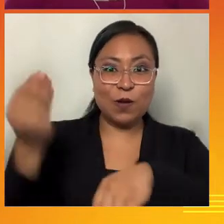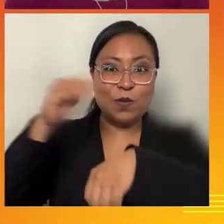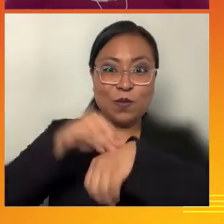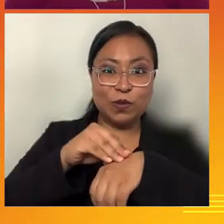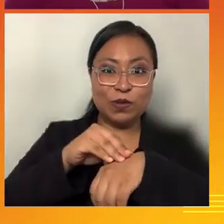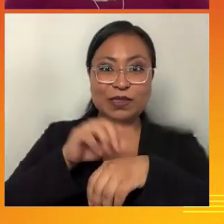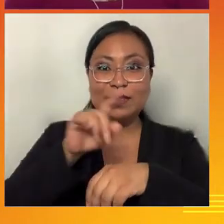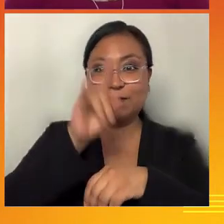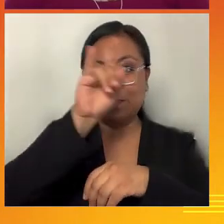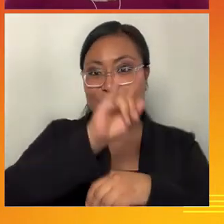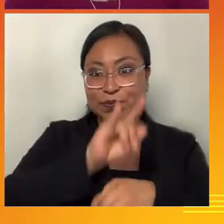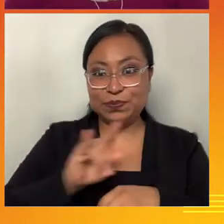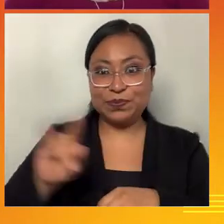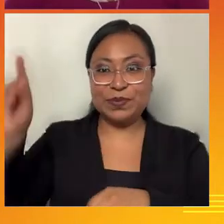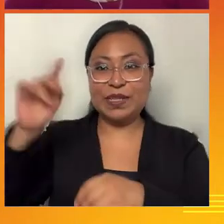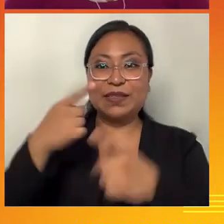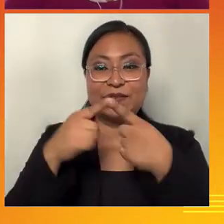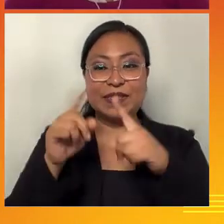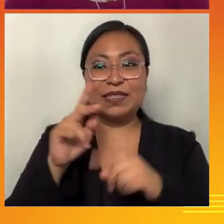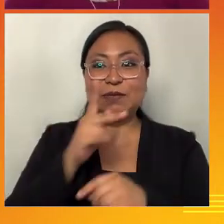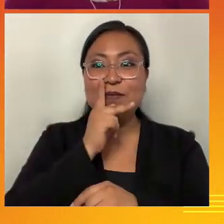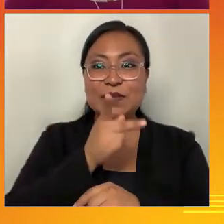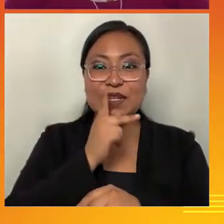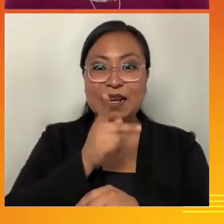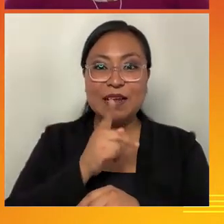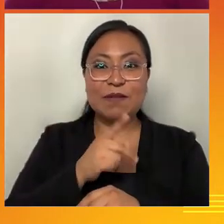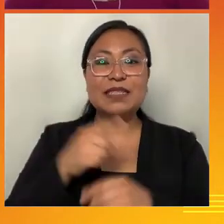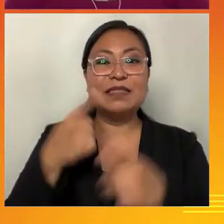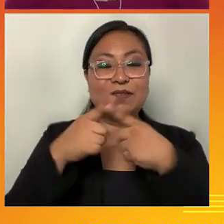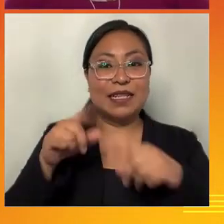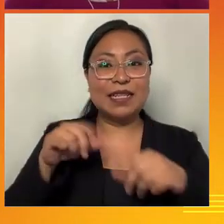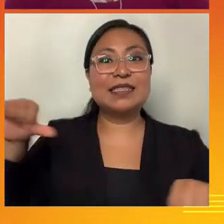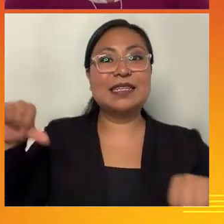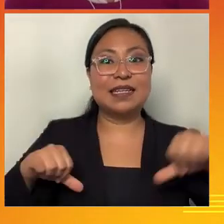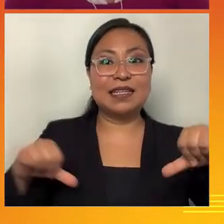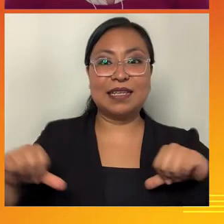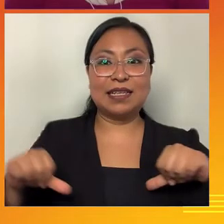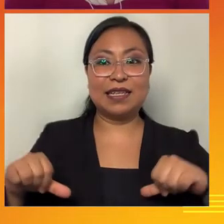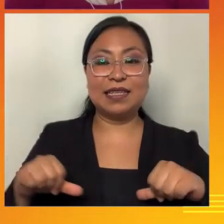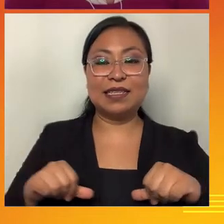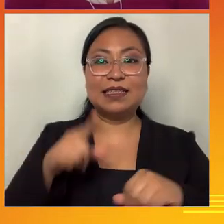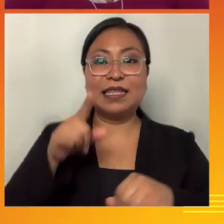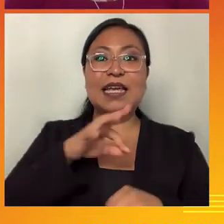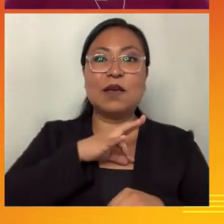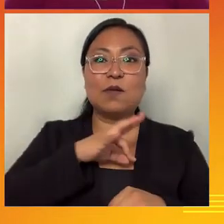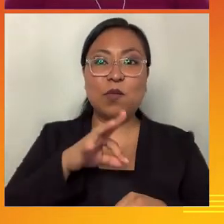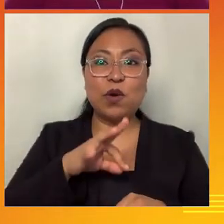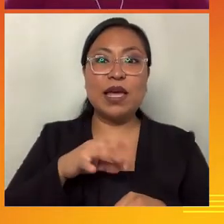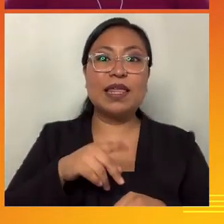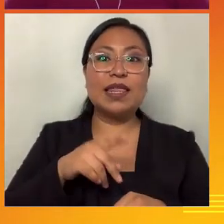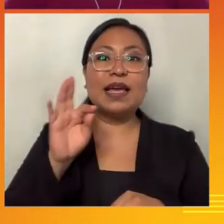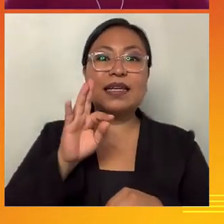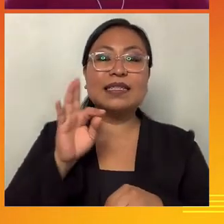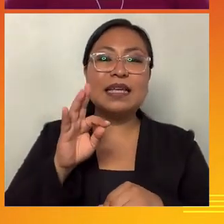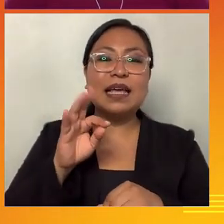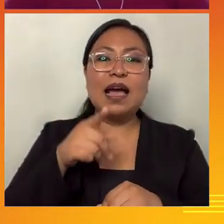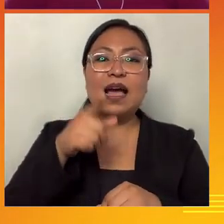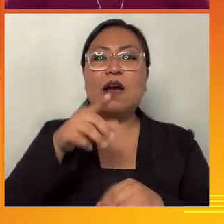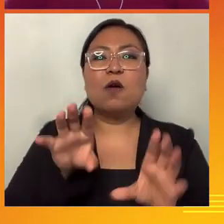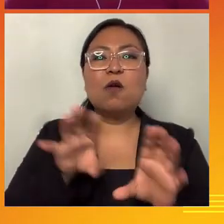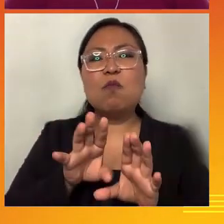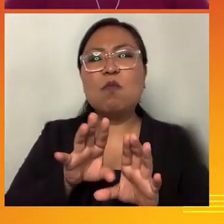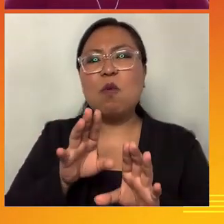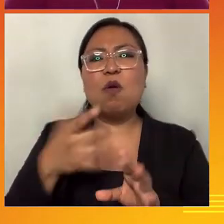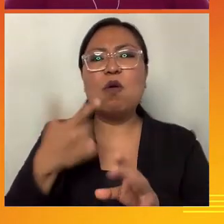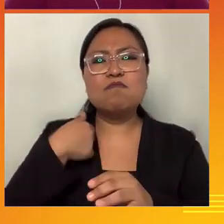diapositiva algunas características o algunas actividades que tal vez ya hacíamos previamente, pero no teníamos la perspectiva de